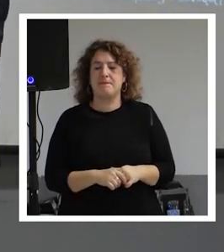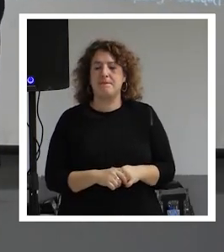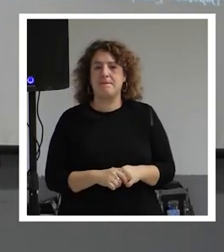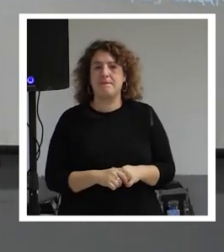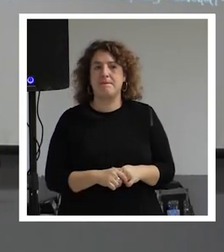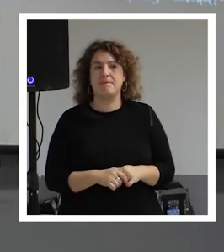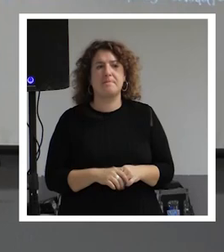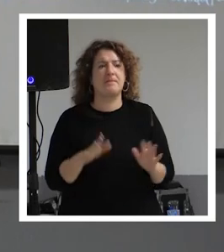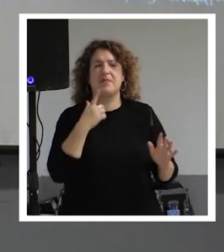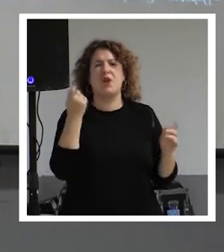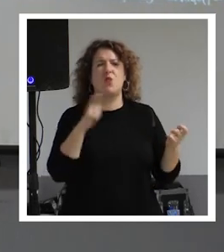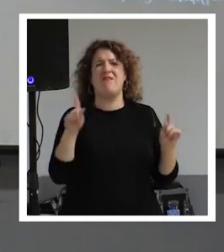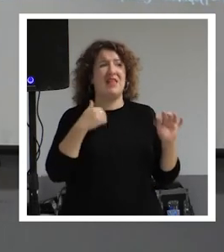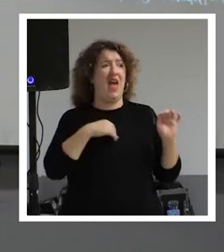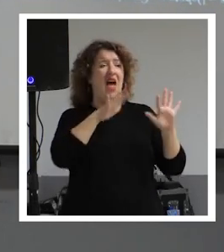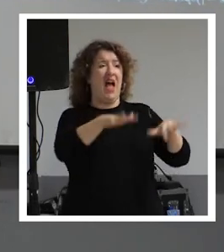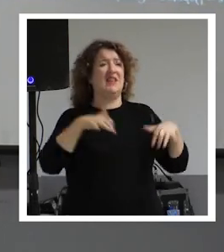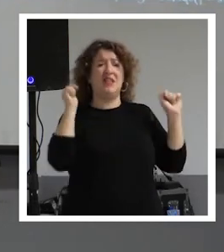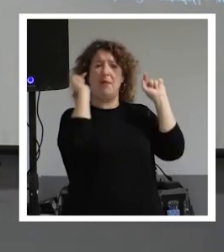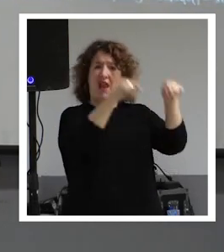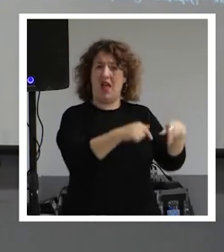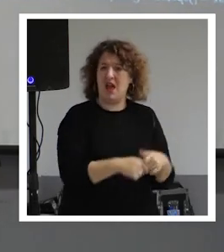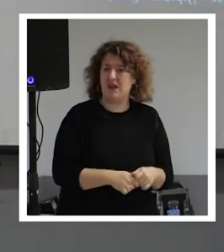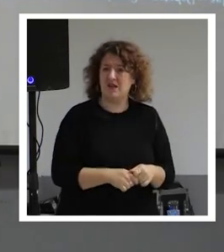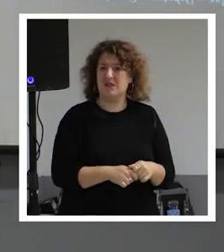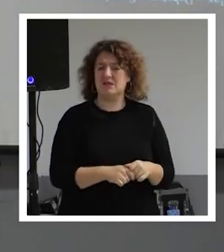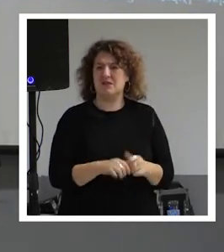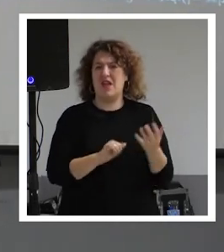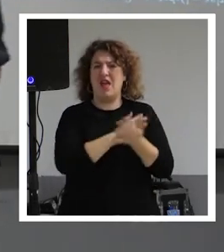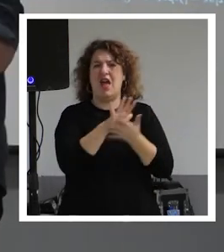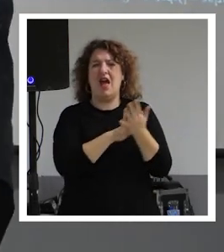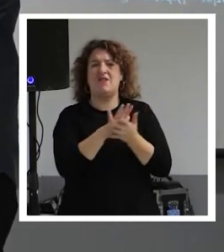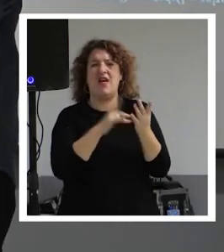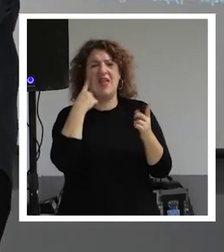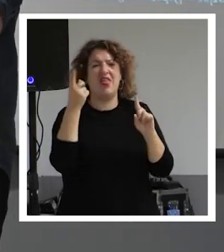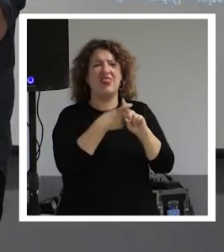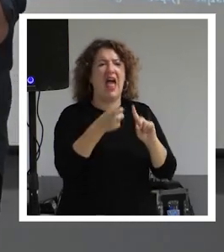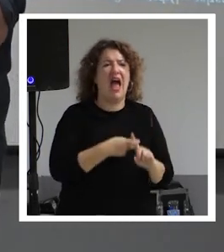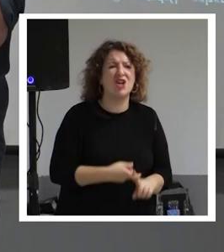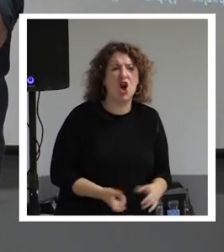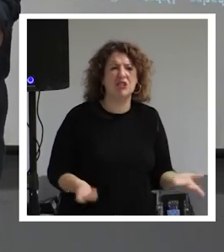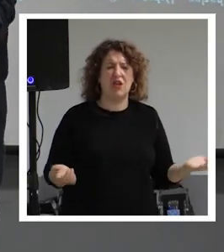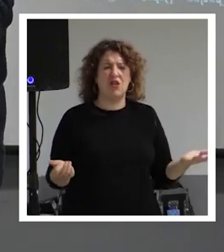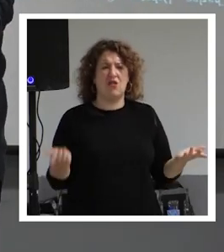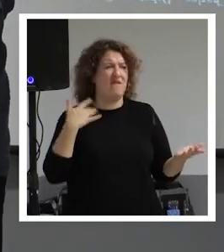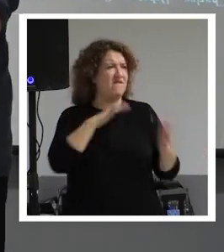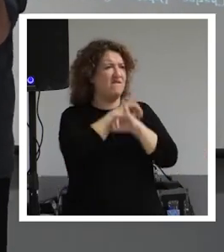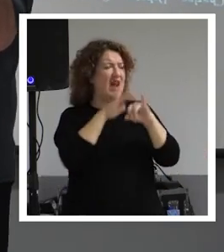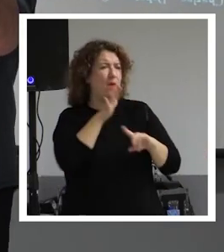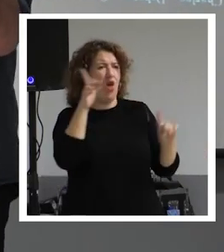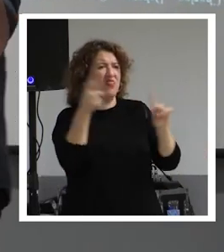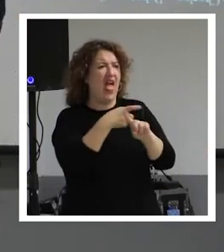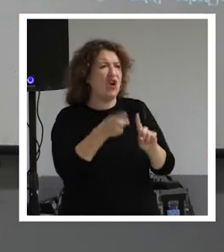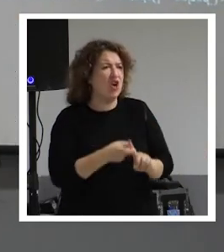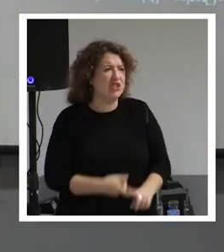y nuestras leyes no le establecen otro mecanismo qué tiene que ver esto con que perdiéramos cuando la gente dijo no es